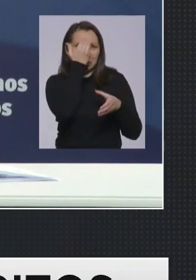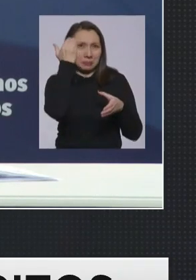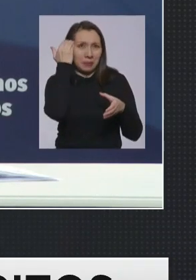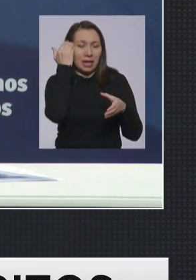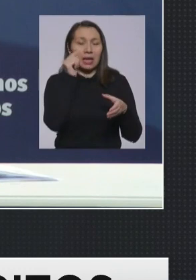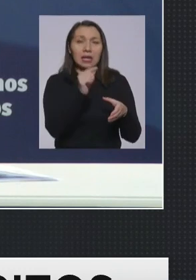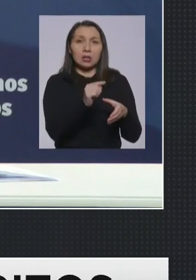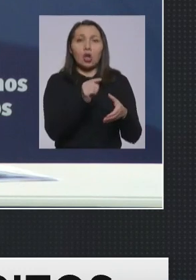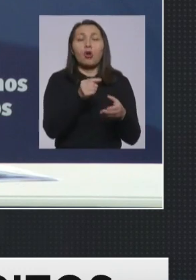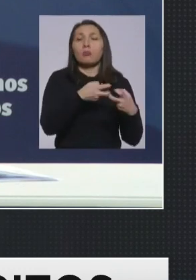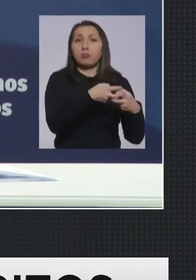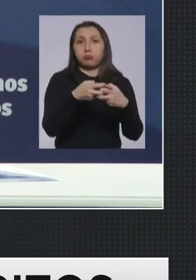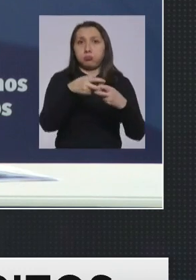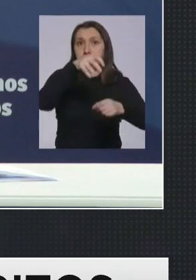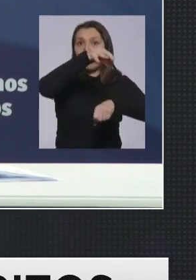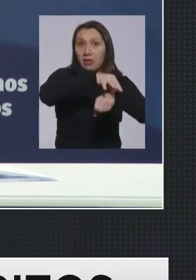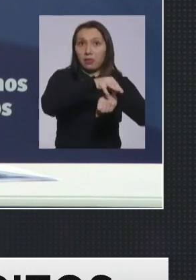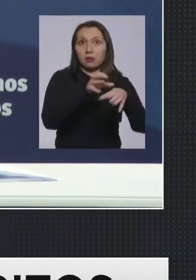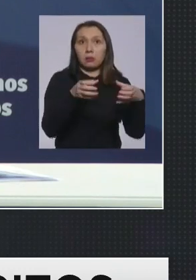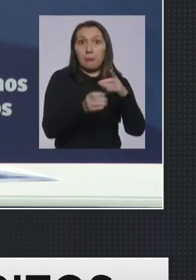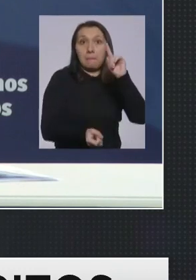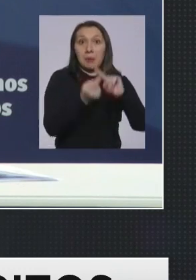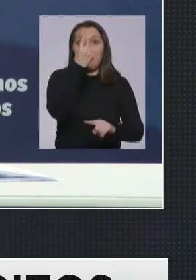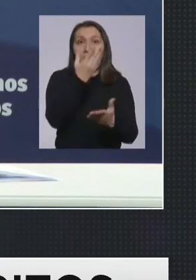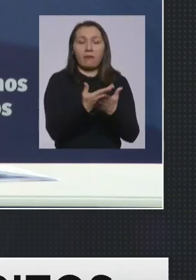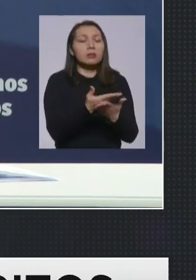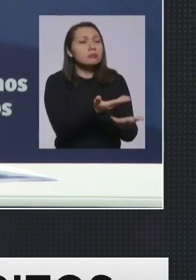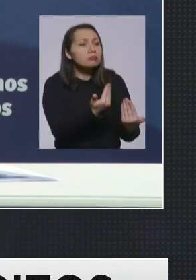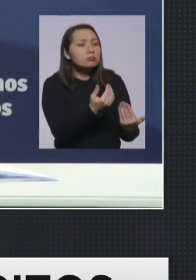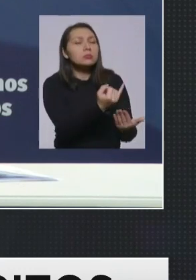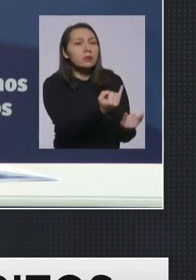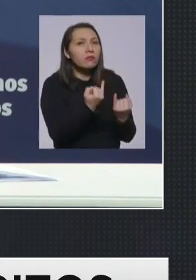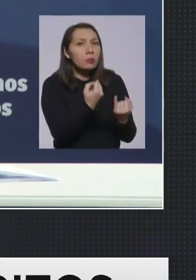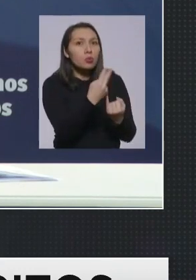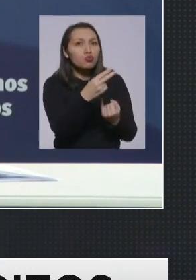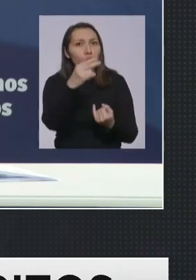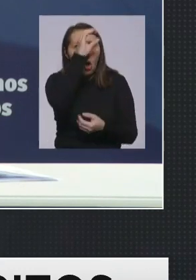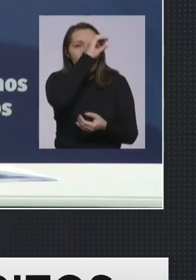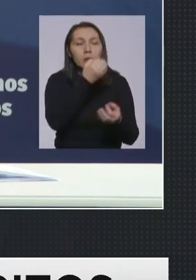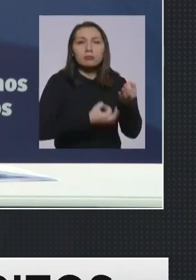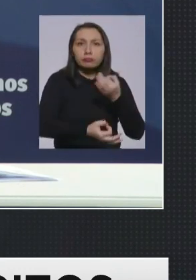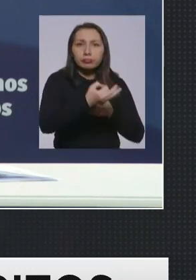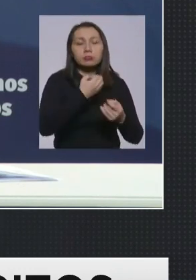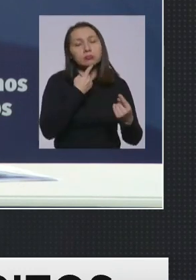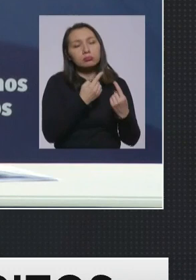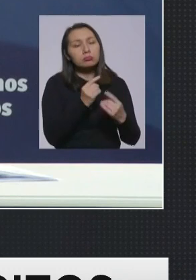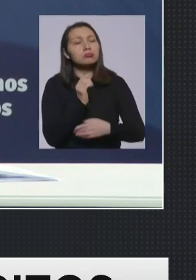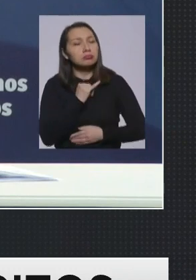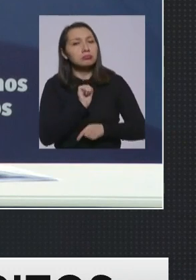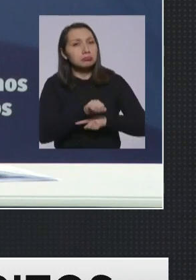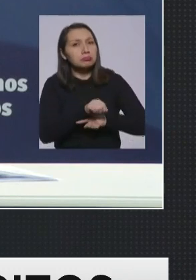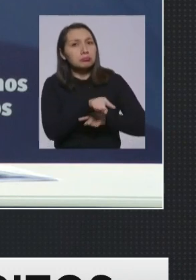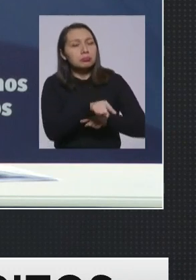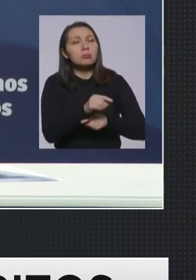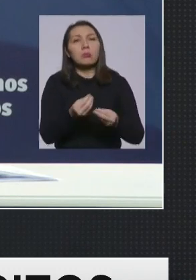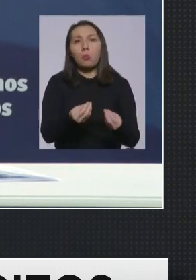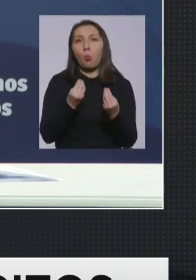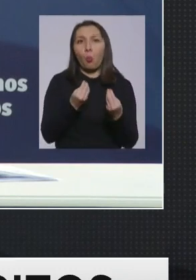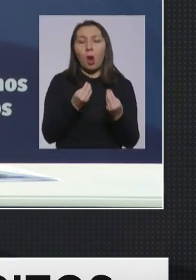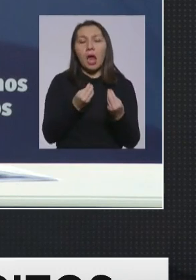del colegio médico por primera vez para escuchar justamente sus opiniones y tuve una